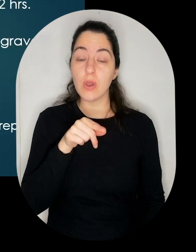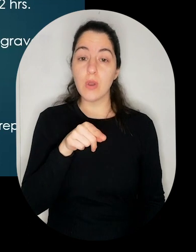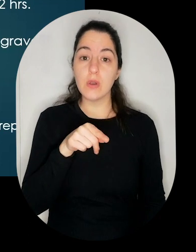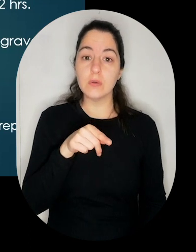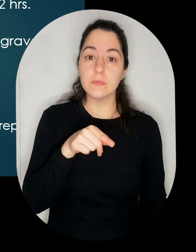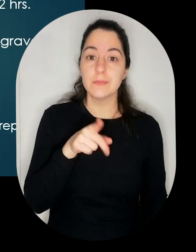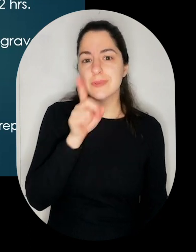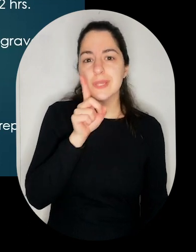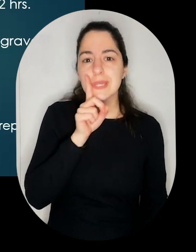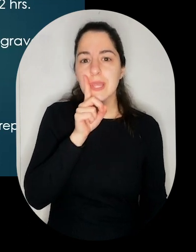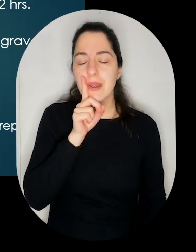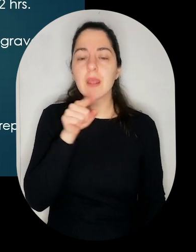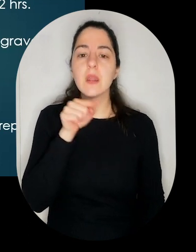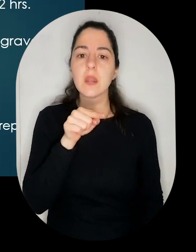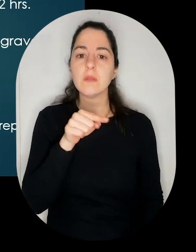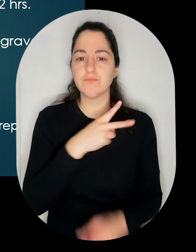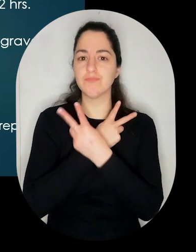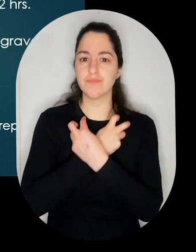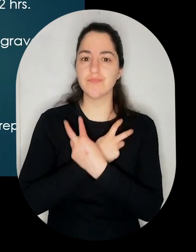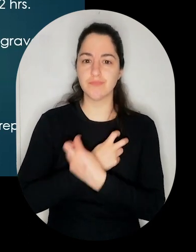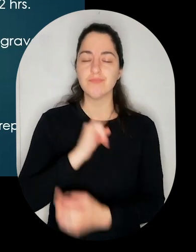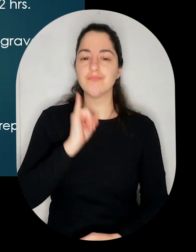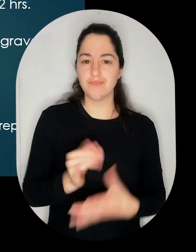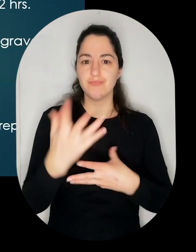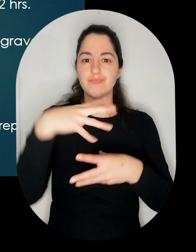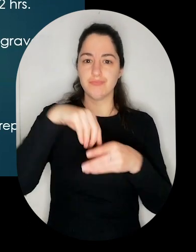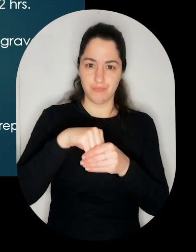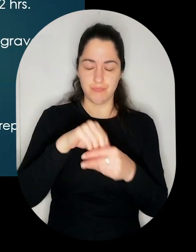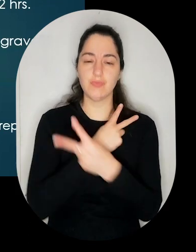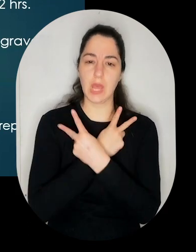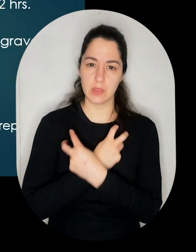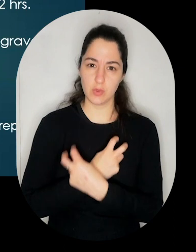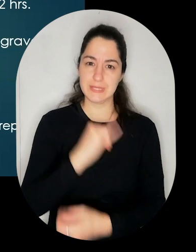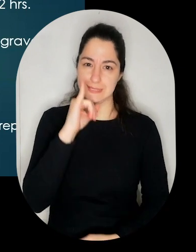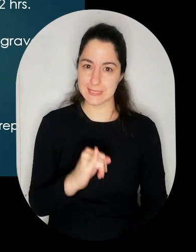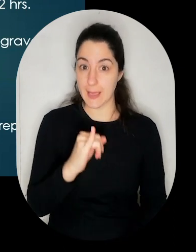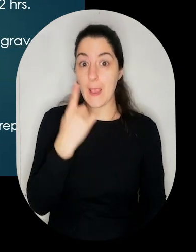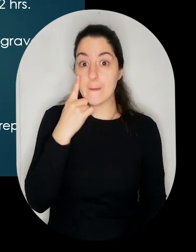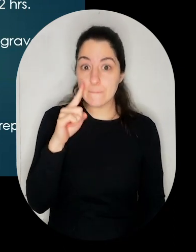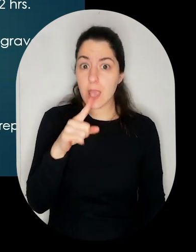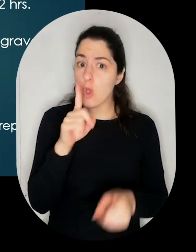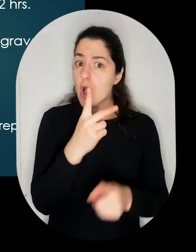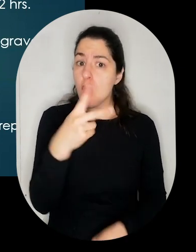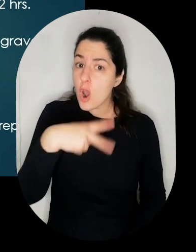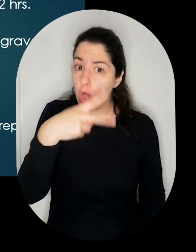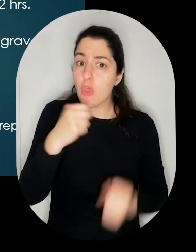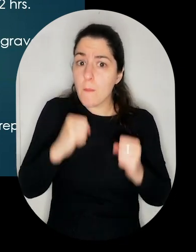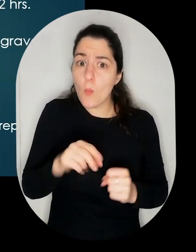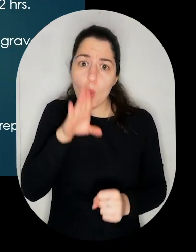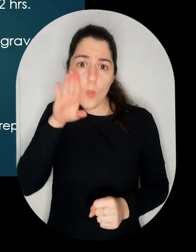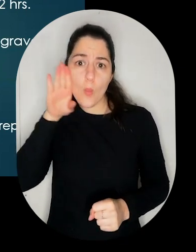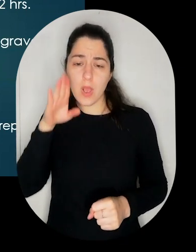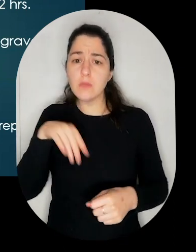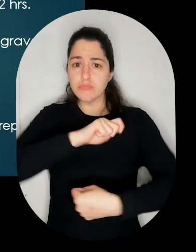Ambas contienen géneros contienen toxinas hemolíticas y nefrotóxicas. En ambos casos, las toxinas son